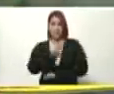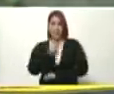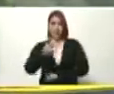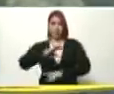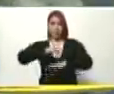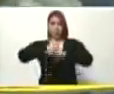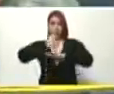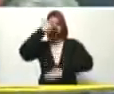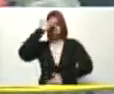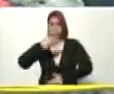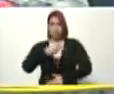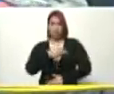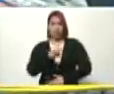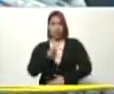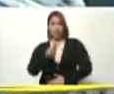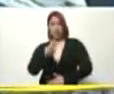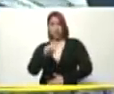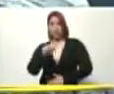jefe Hernández Lares.